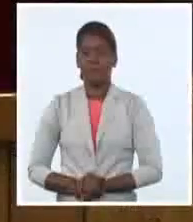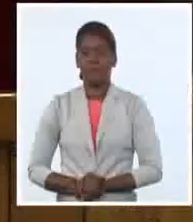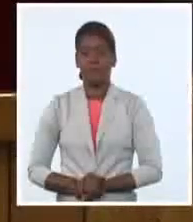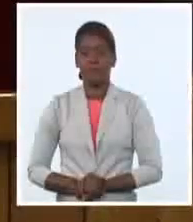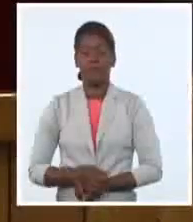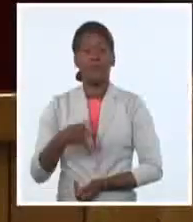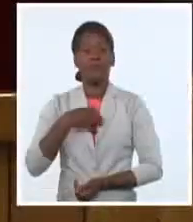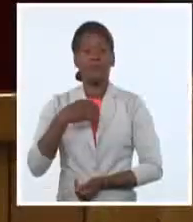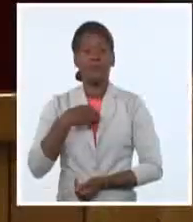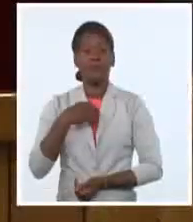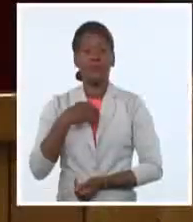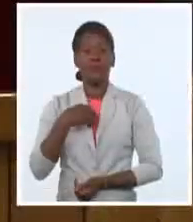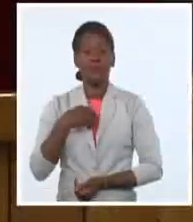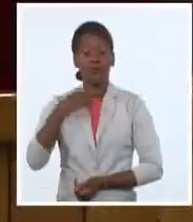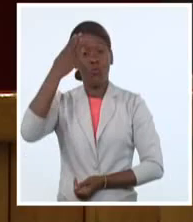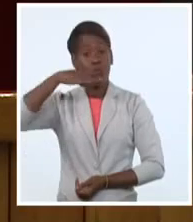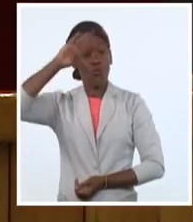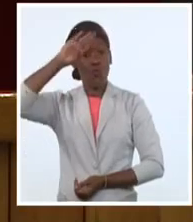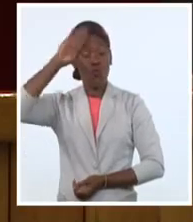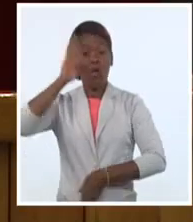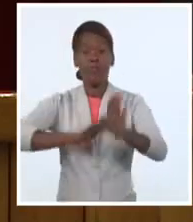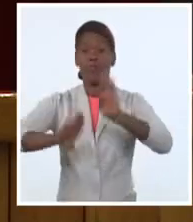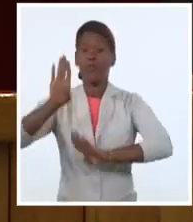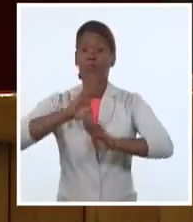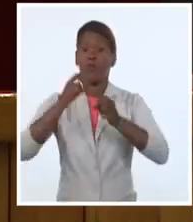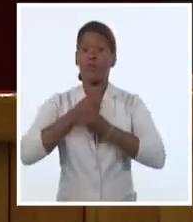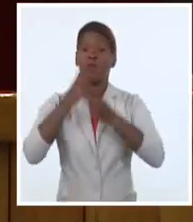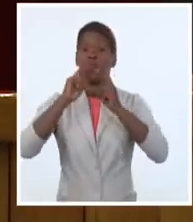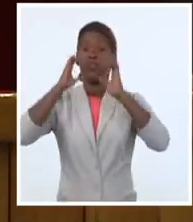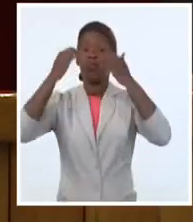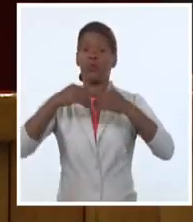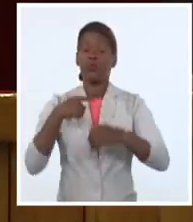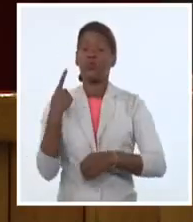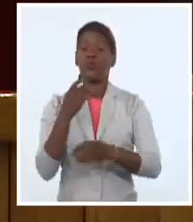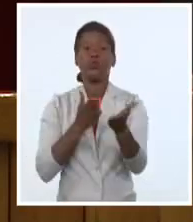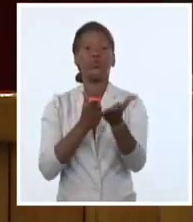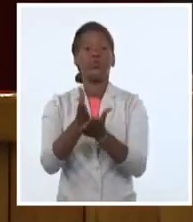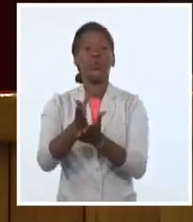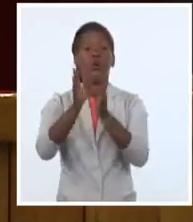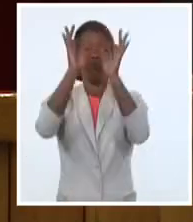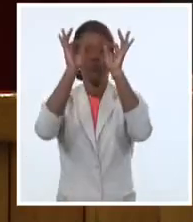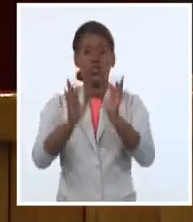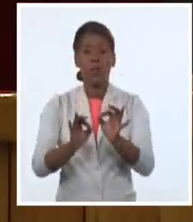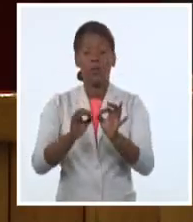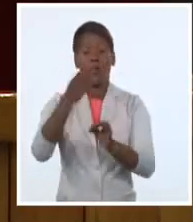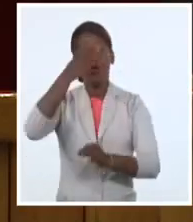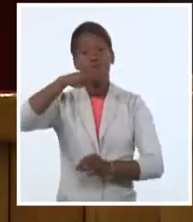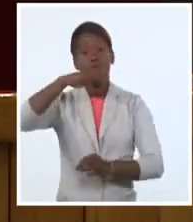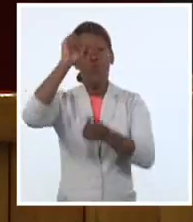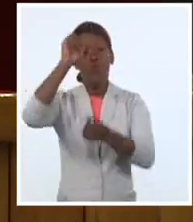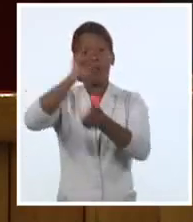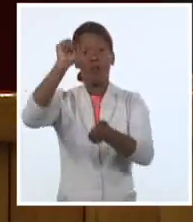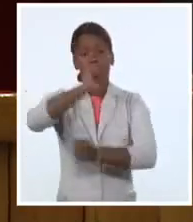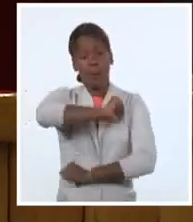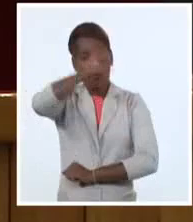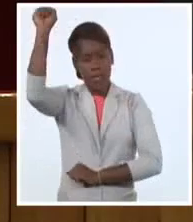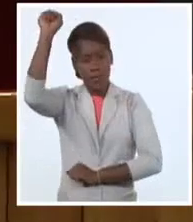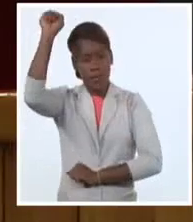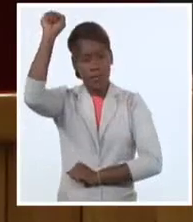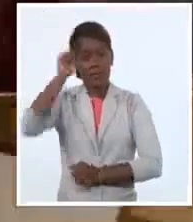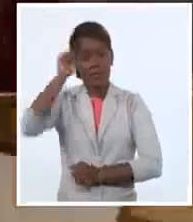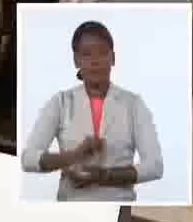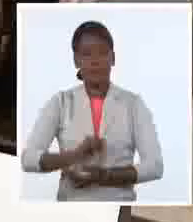Tenemos patria y defendemos la vida. Y seguimos siendo de patria o muerte vencidos.